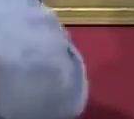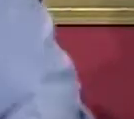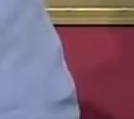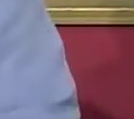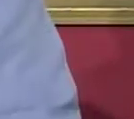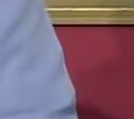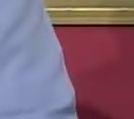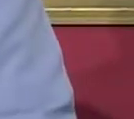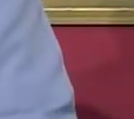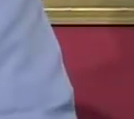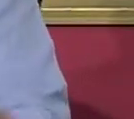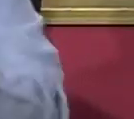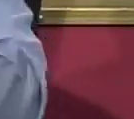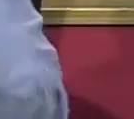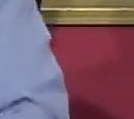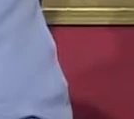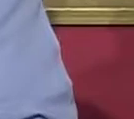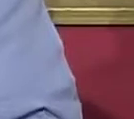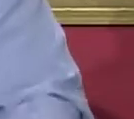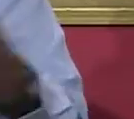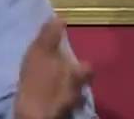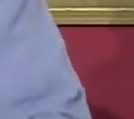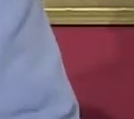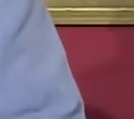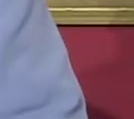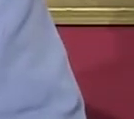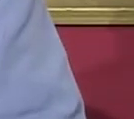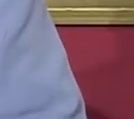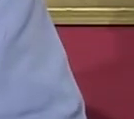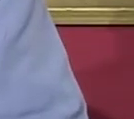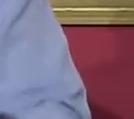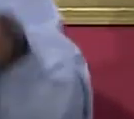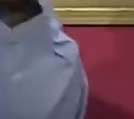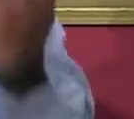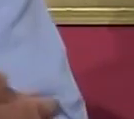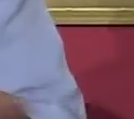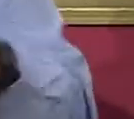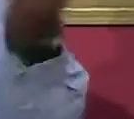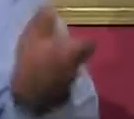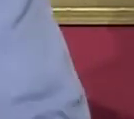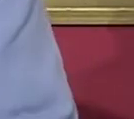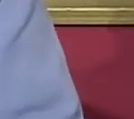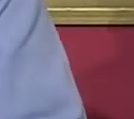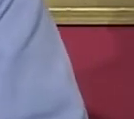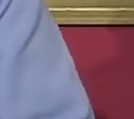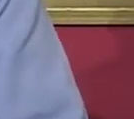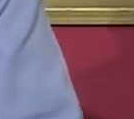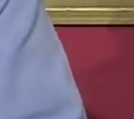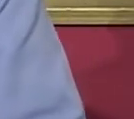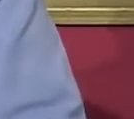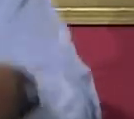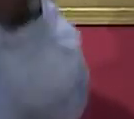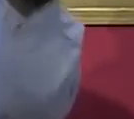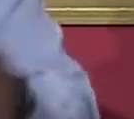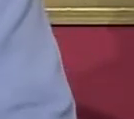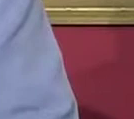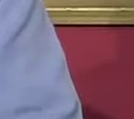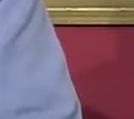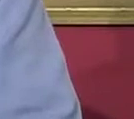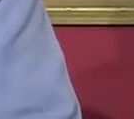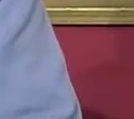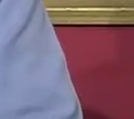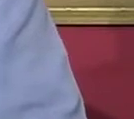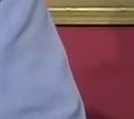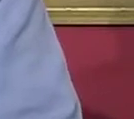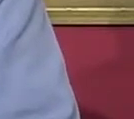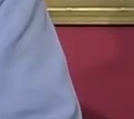hay grupos que van evangelizando a las casas, hay personas que cierran las puertas, o de repente dicen, a mí no me gusta el evangelio, o a mí no me